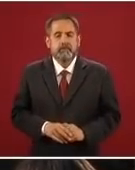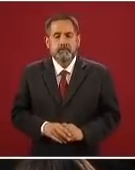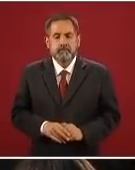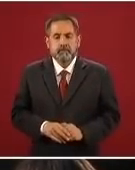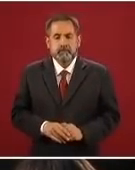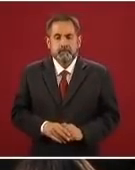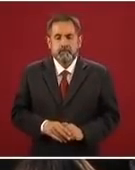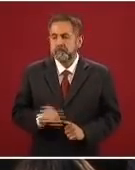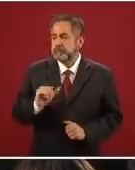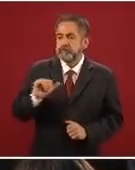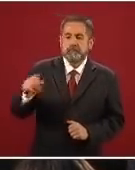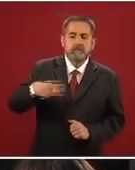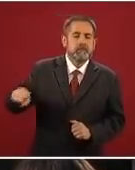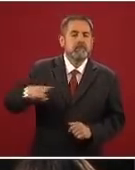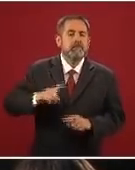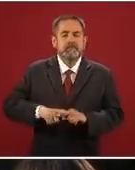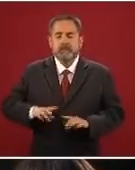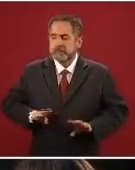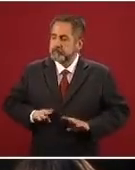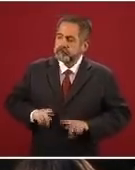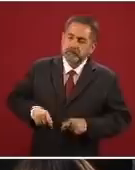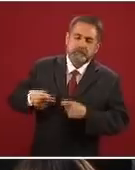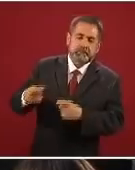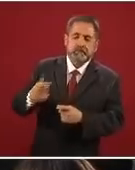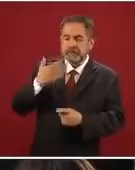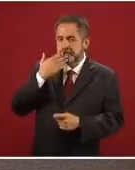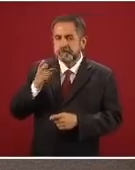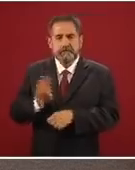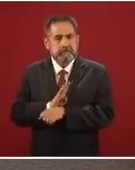a quién ha beneficiado.